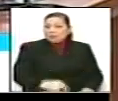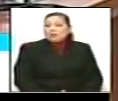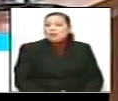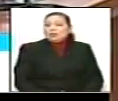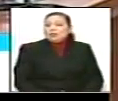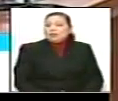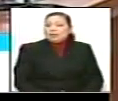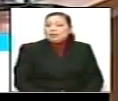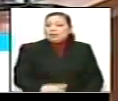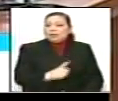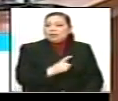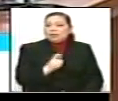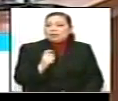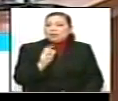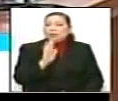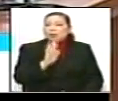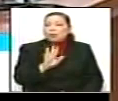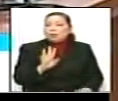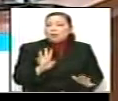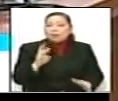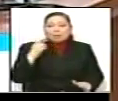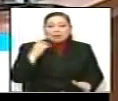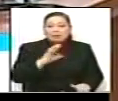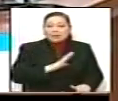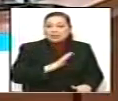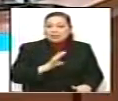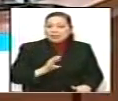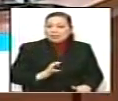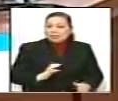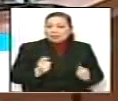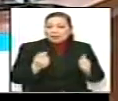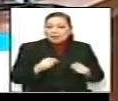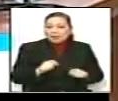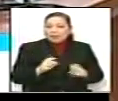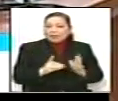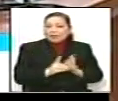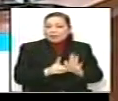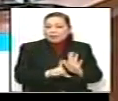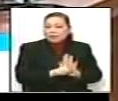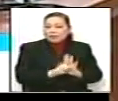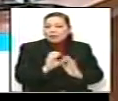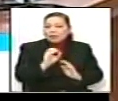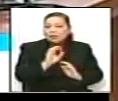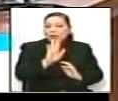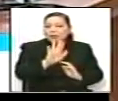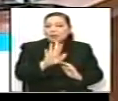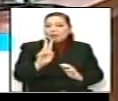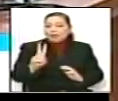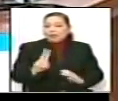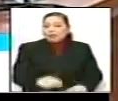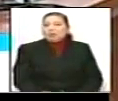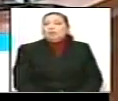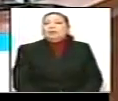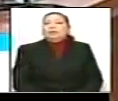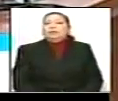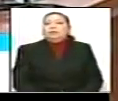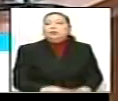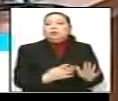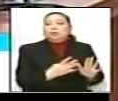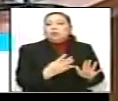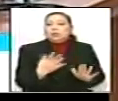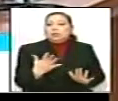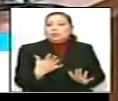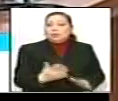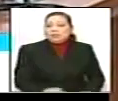virtud del artículo 159 de la Constitución Política del Estado, concordante con el Decreto Legislativo 052, en sus artículos